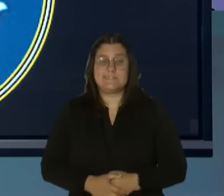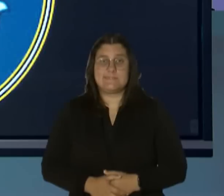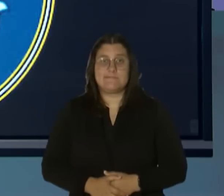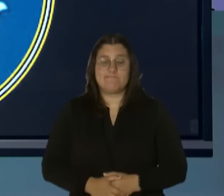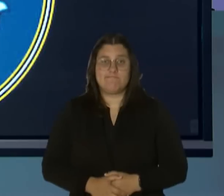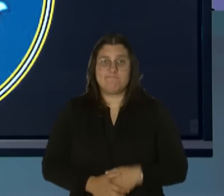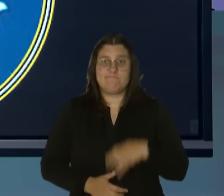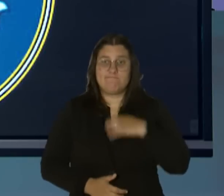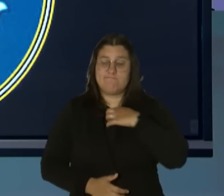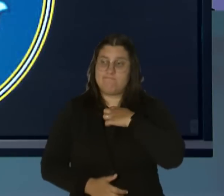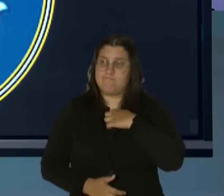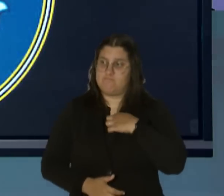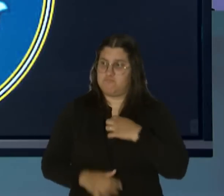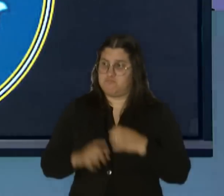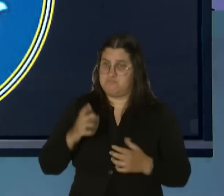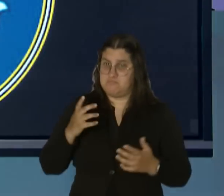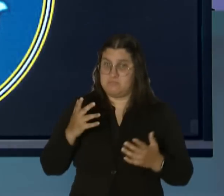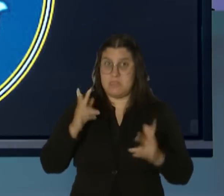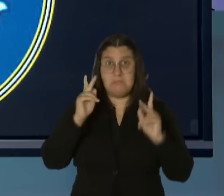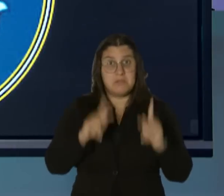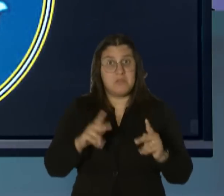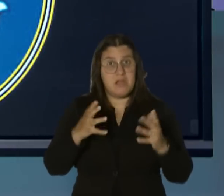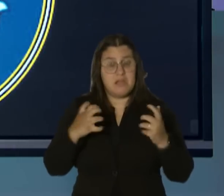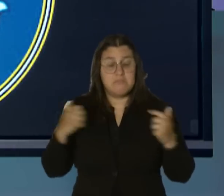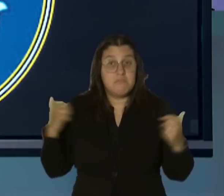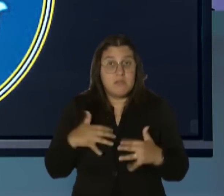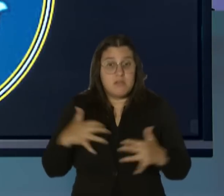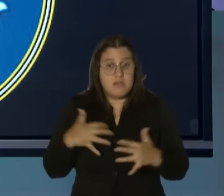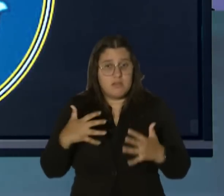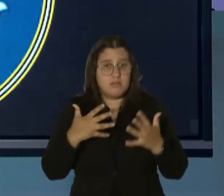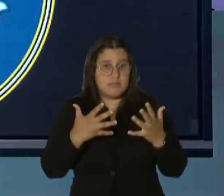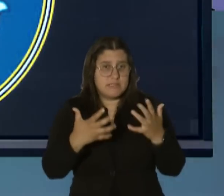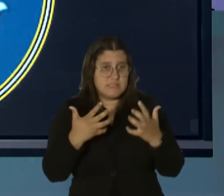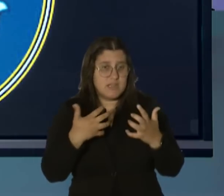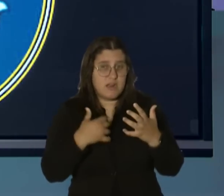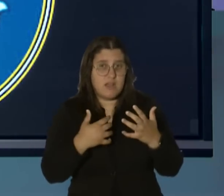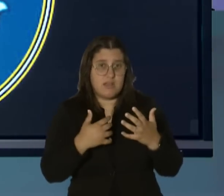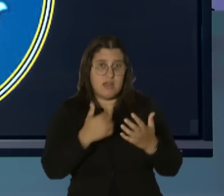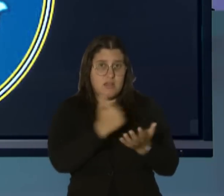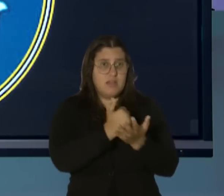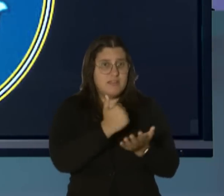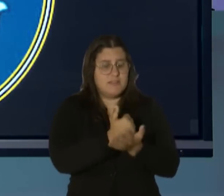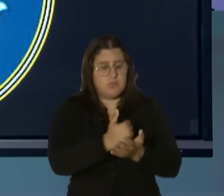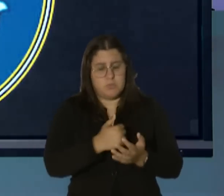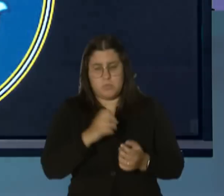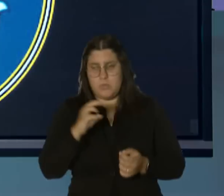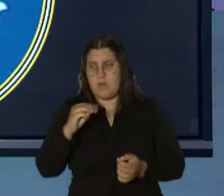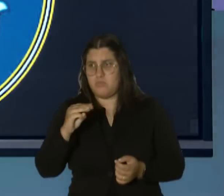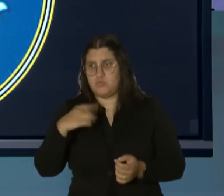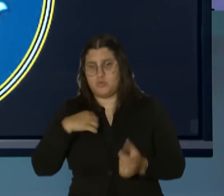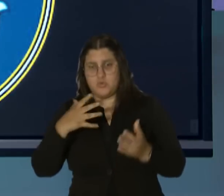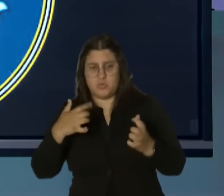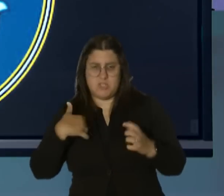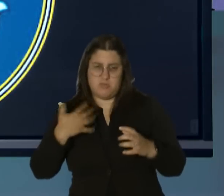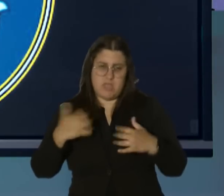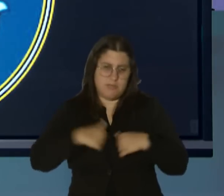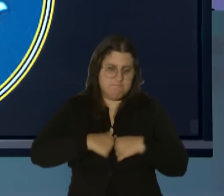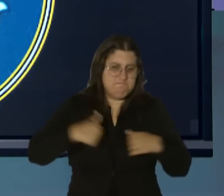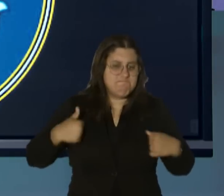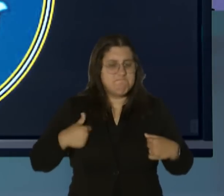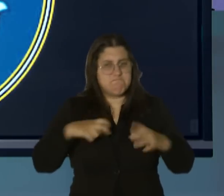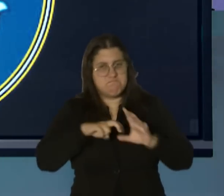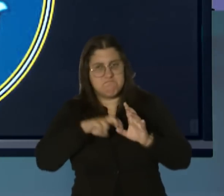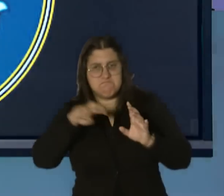¿Debe temer la persona que ahora mismo quiera buscar esa ayuda, que salga de él, que diga, wow, quiero salir de estos que me tienen